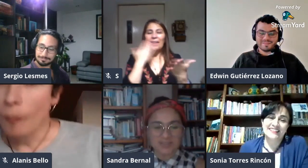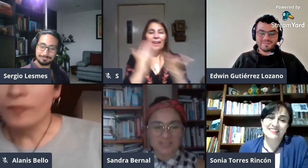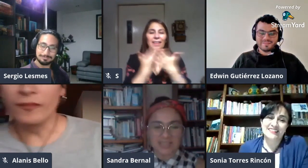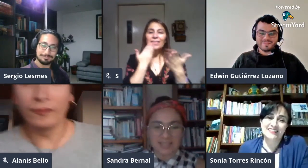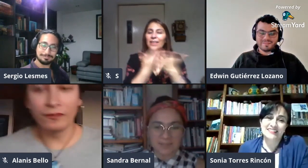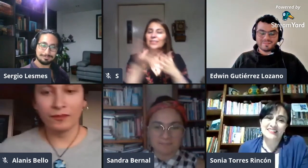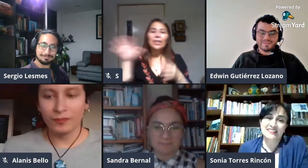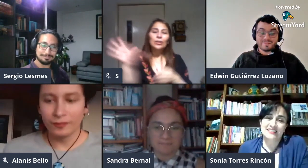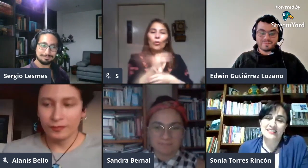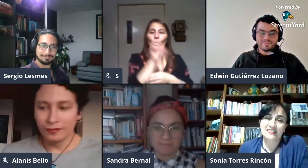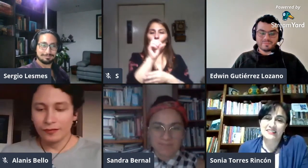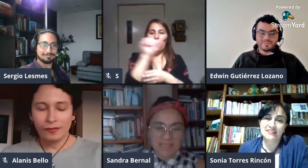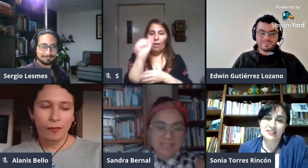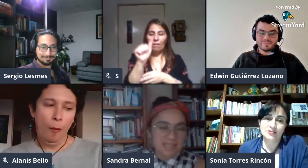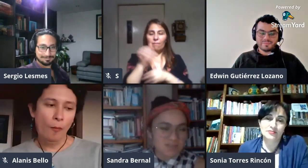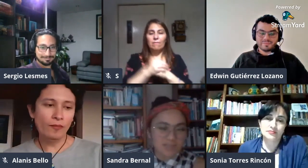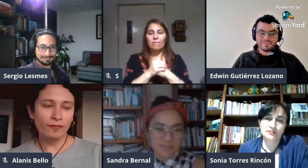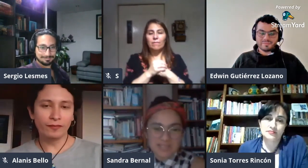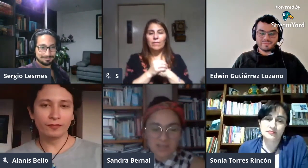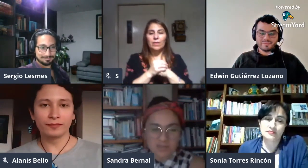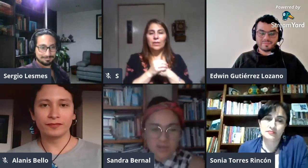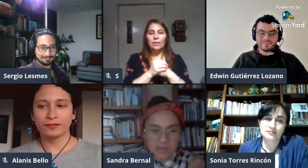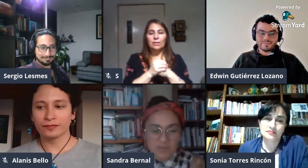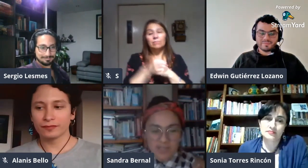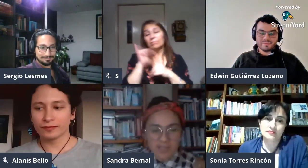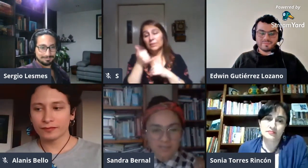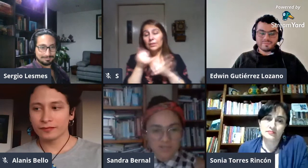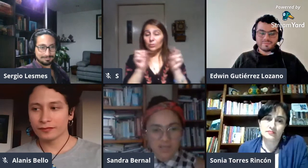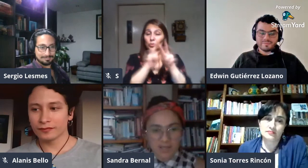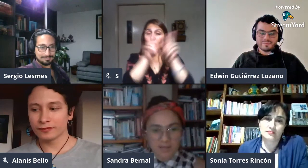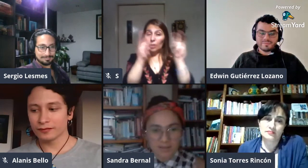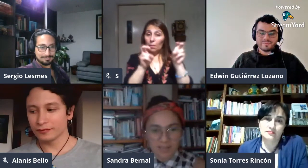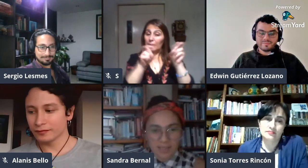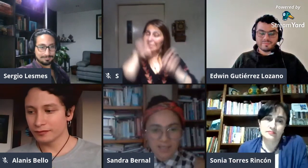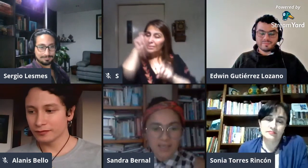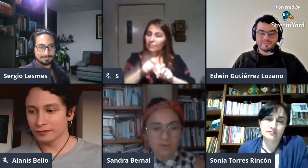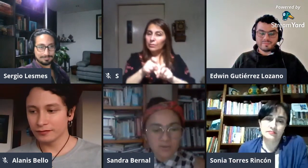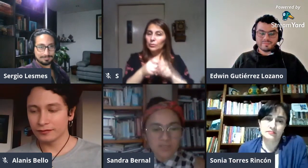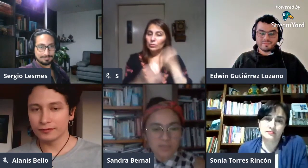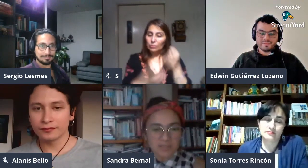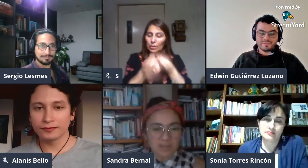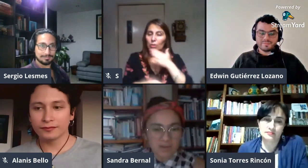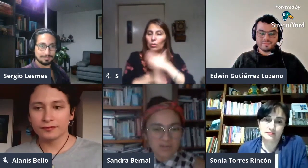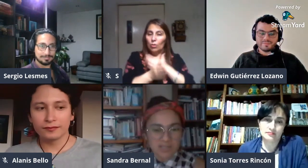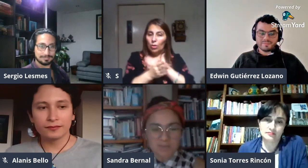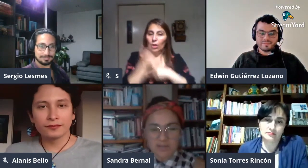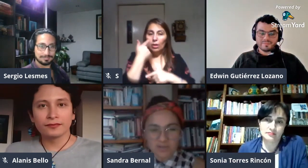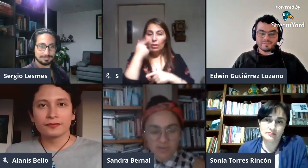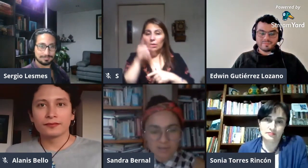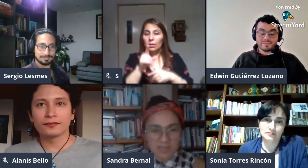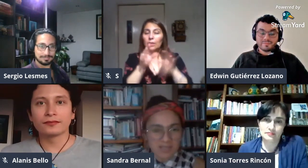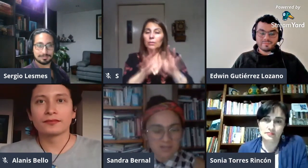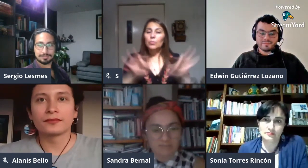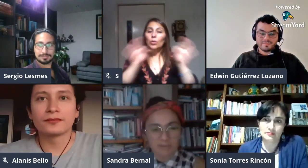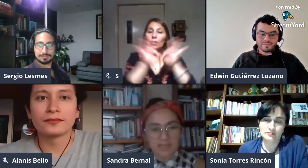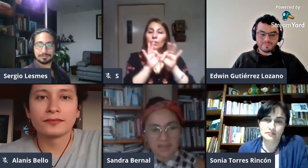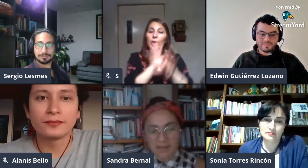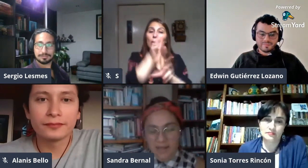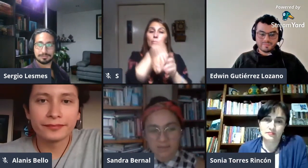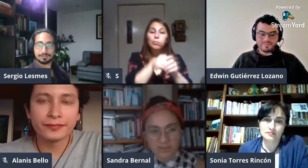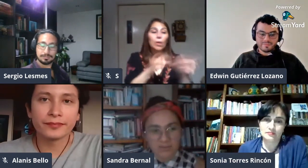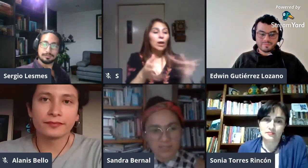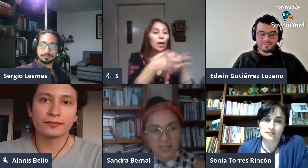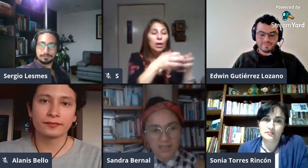a todos. Sí, son temas que nos debemos y tenemos que incluso también dentro de los espacios con amigas, con